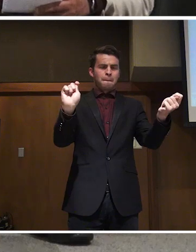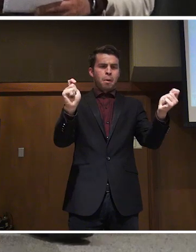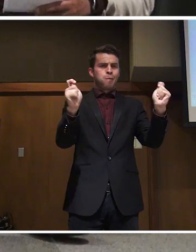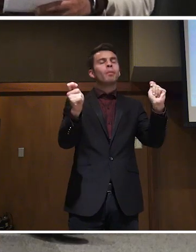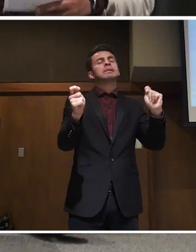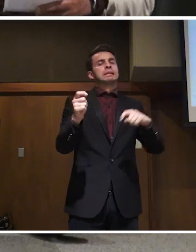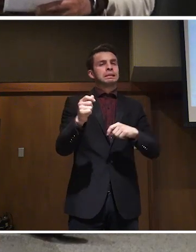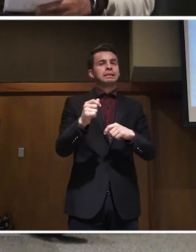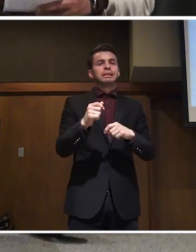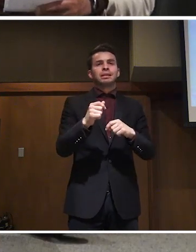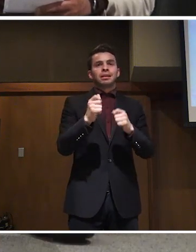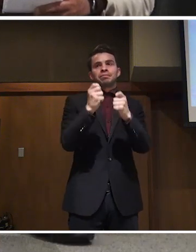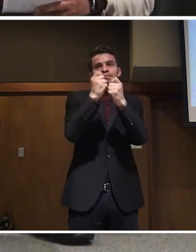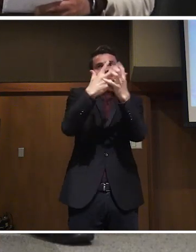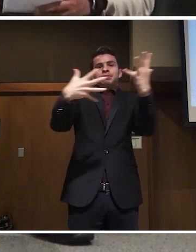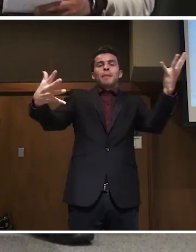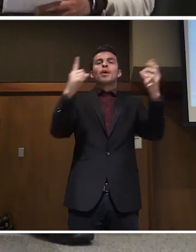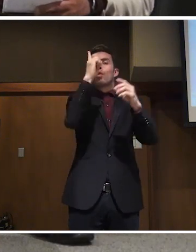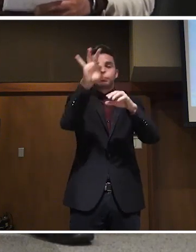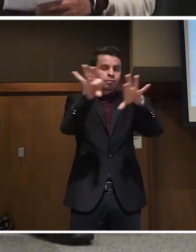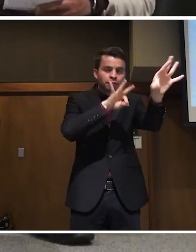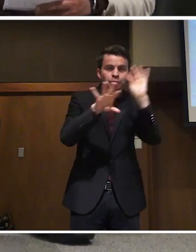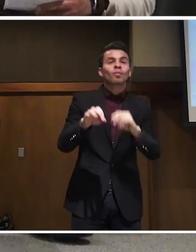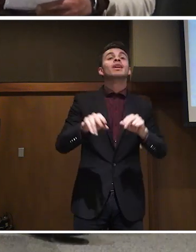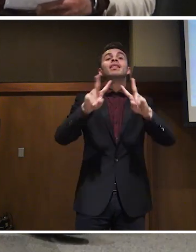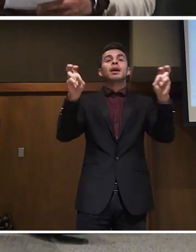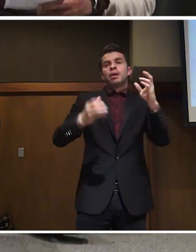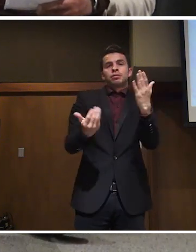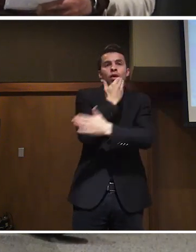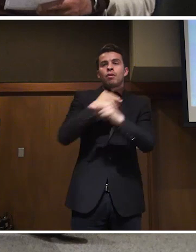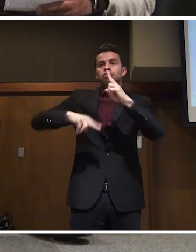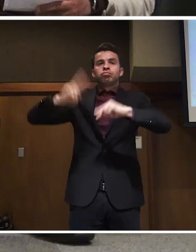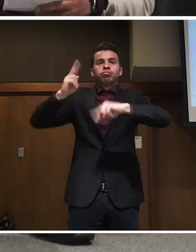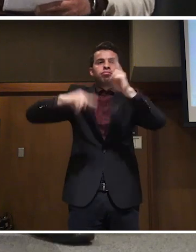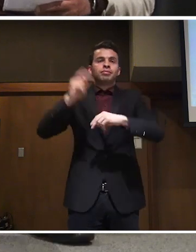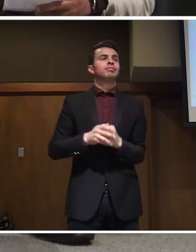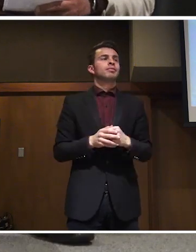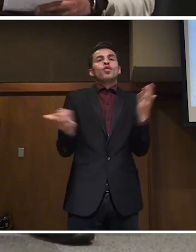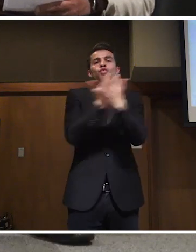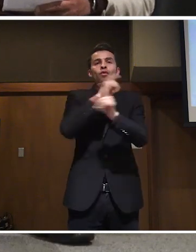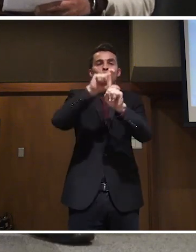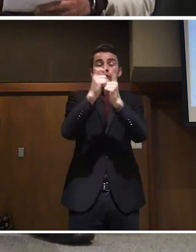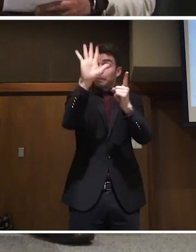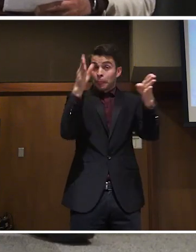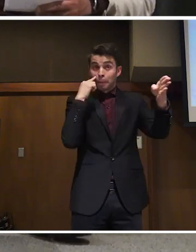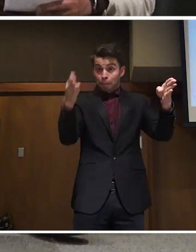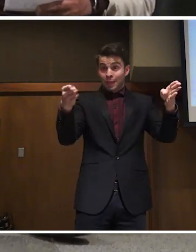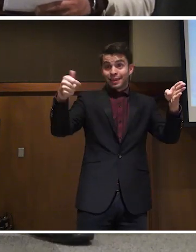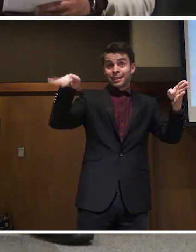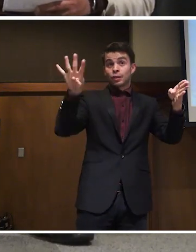claves, fundamentales, que son, por ejemplo, la urbanización. La cultura del siglo XIX es una